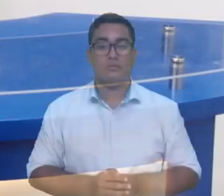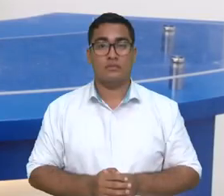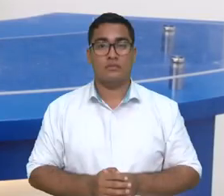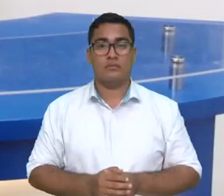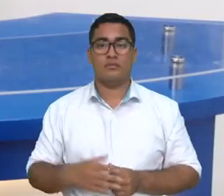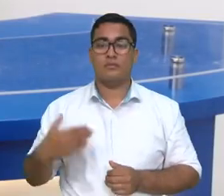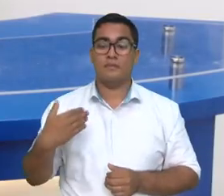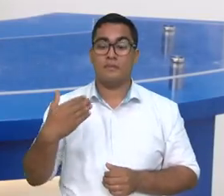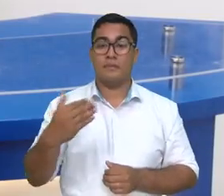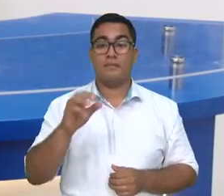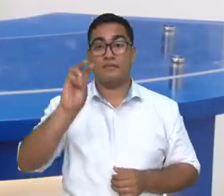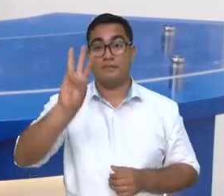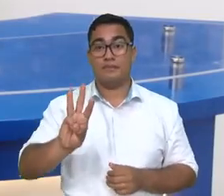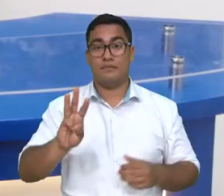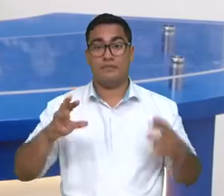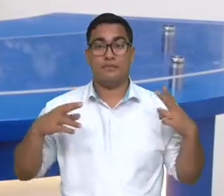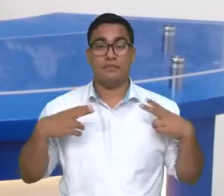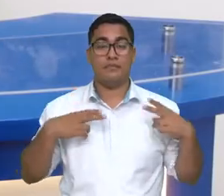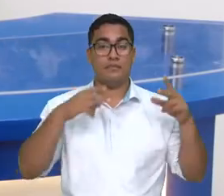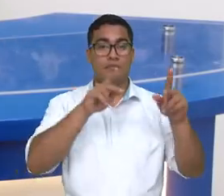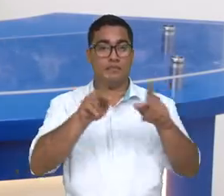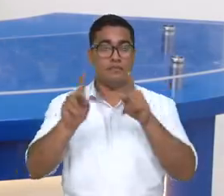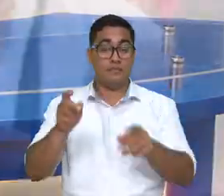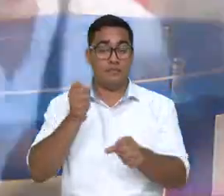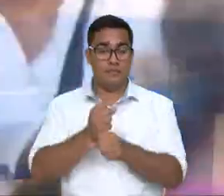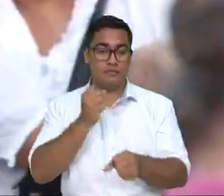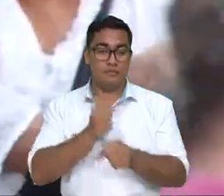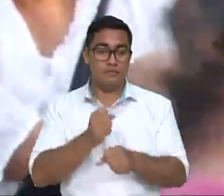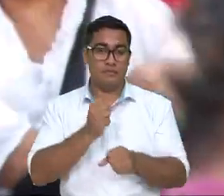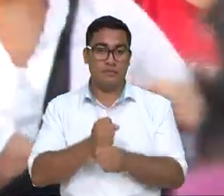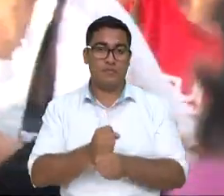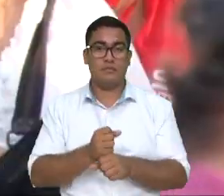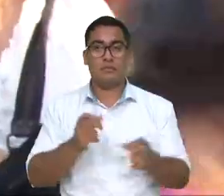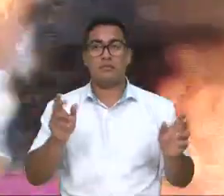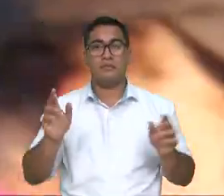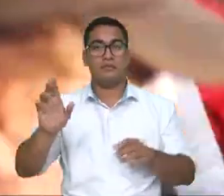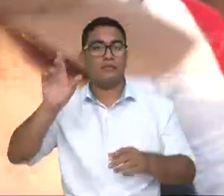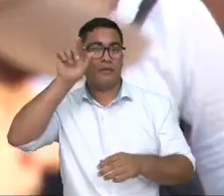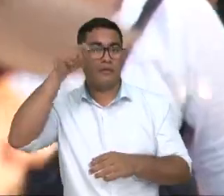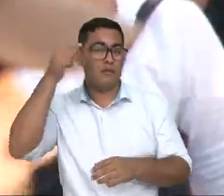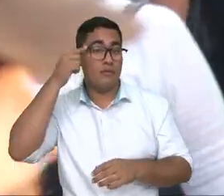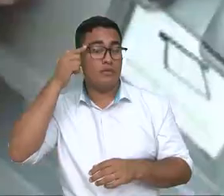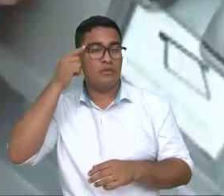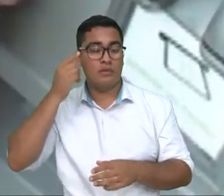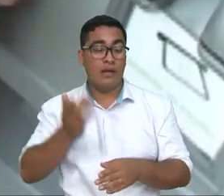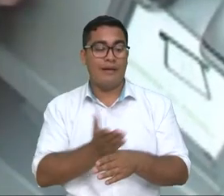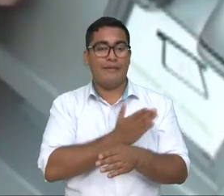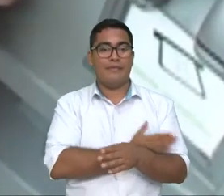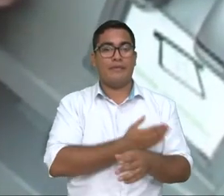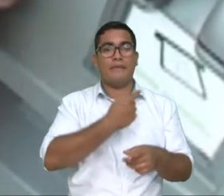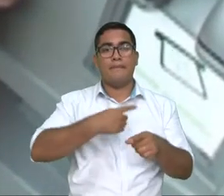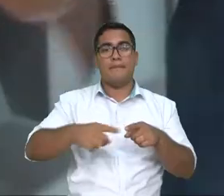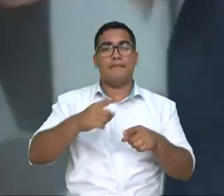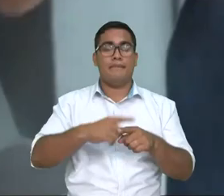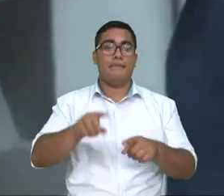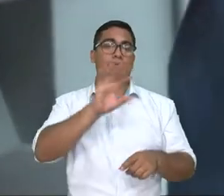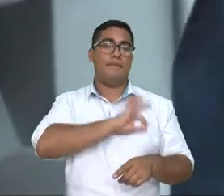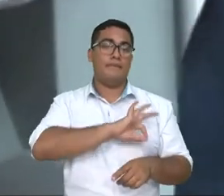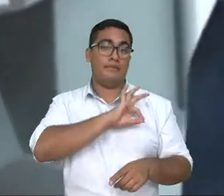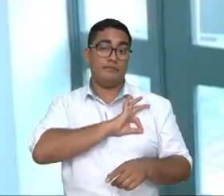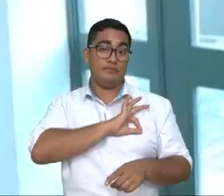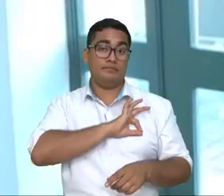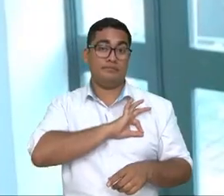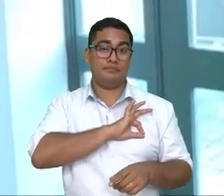El próximo 3 de abril, todos los trabajadores del sector público del país recibirán por adelantado el pago correspondiente de ese